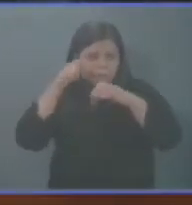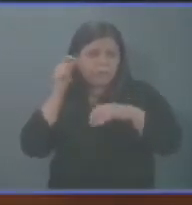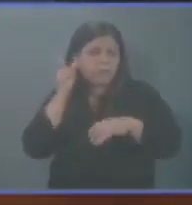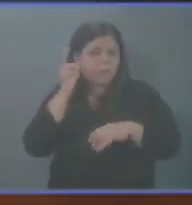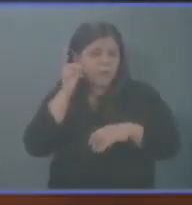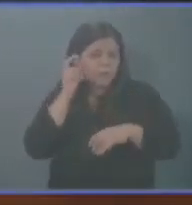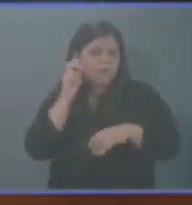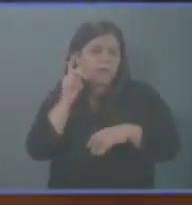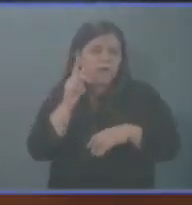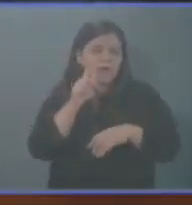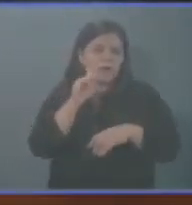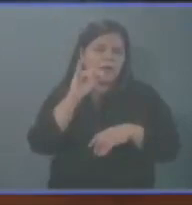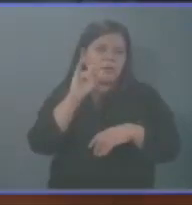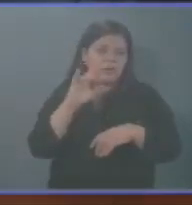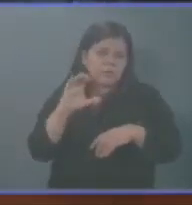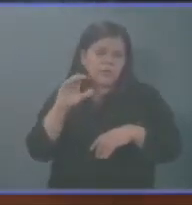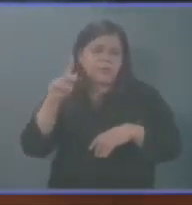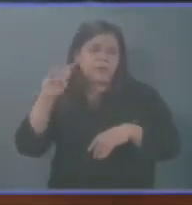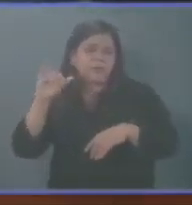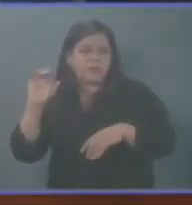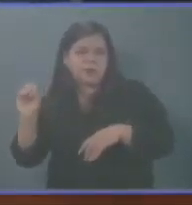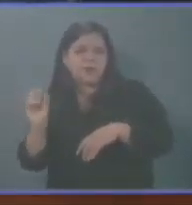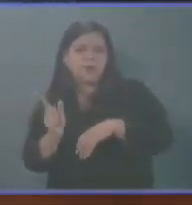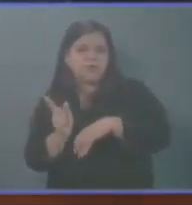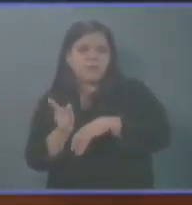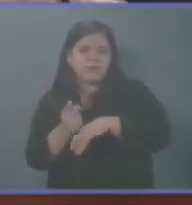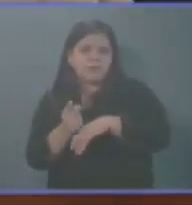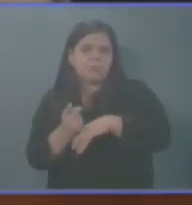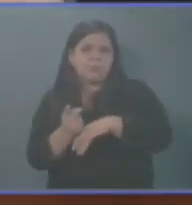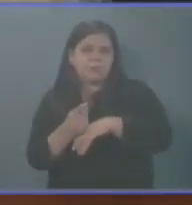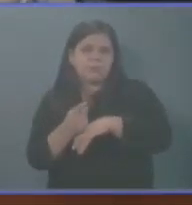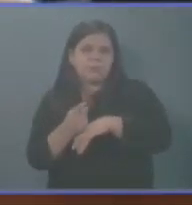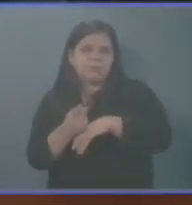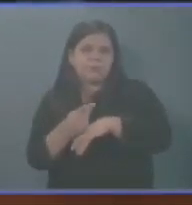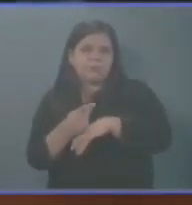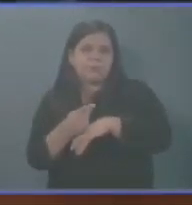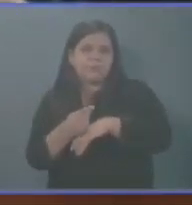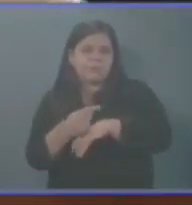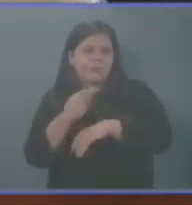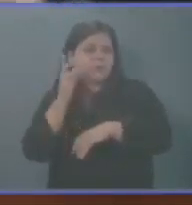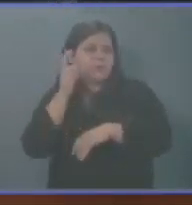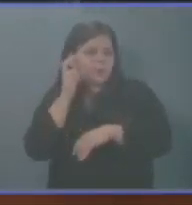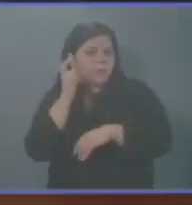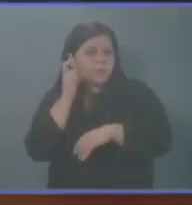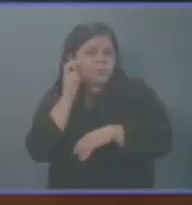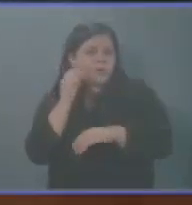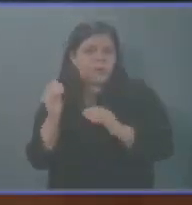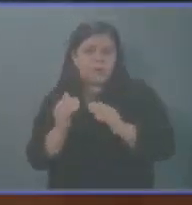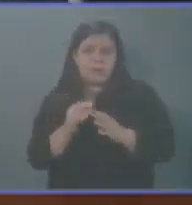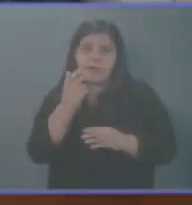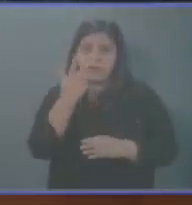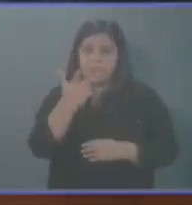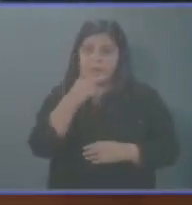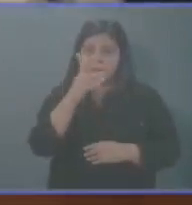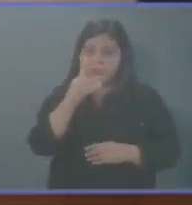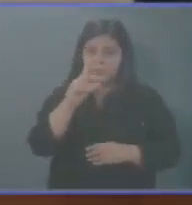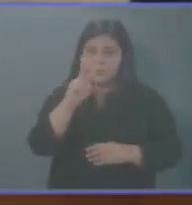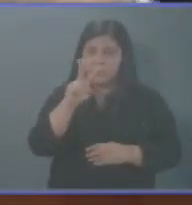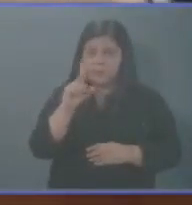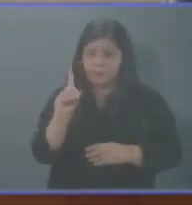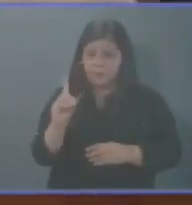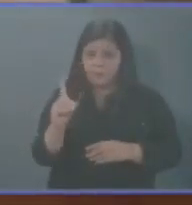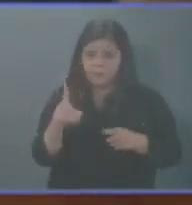cuando ustedes vieron la grabación. Y ahí estaban, se llenaron 3 DVDs